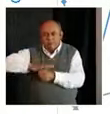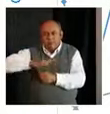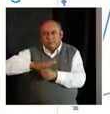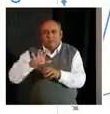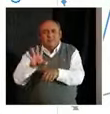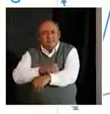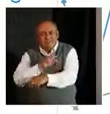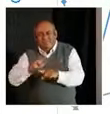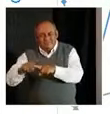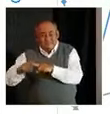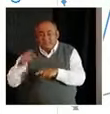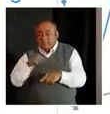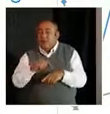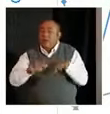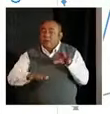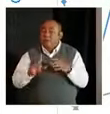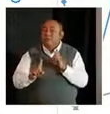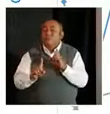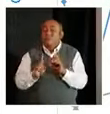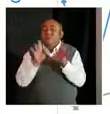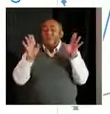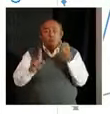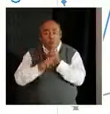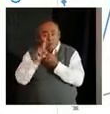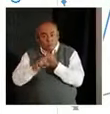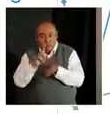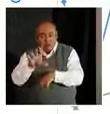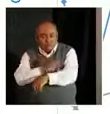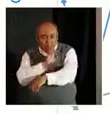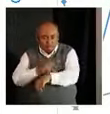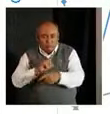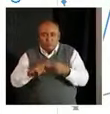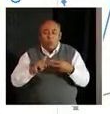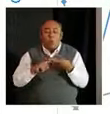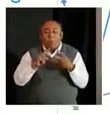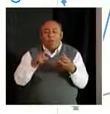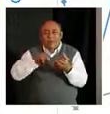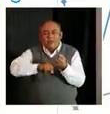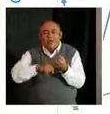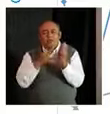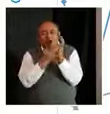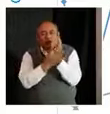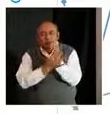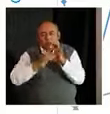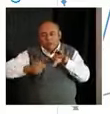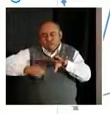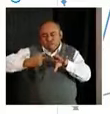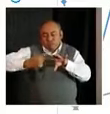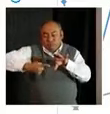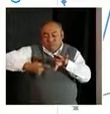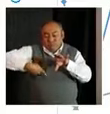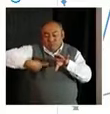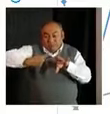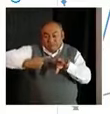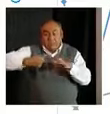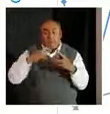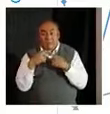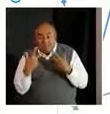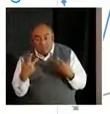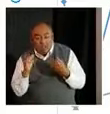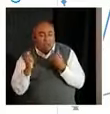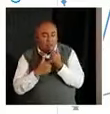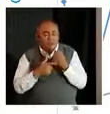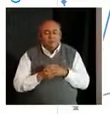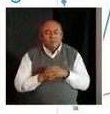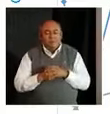de suministro eléctrico, a problemas mecánicos. Son cuestiones normales. Una bomba en la presa